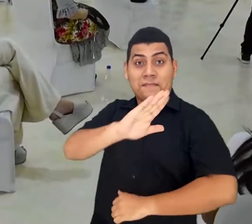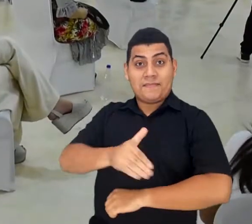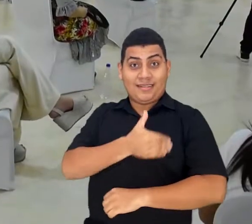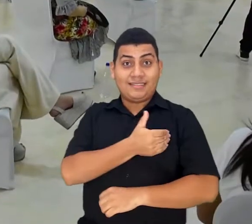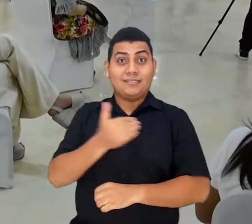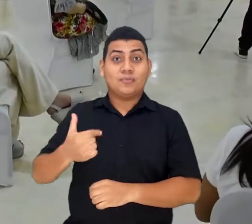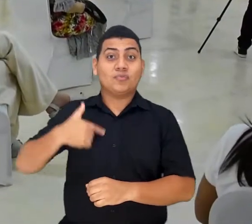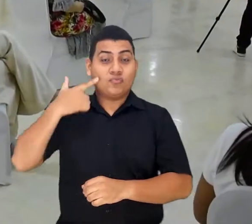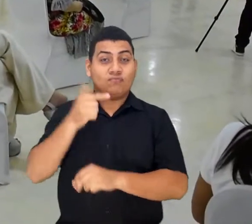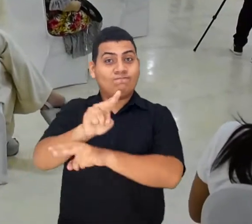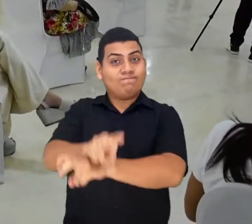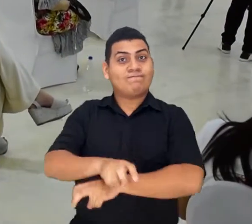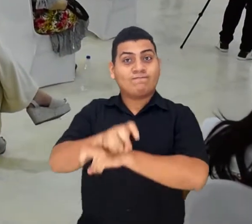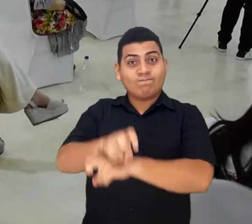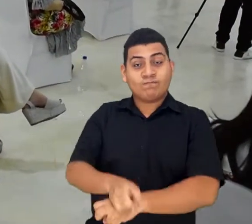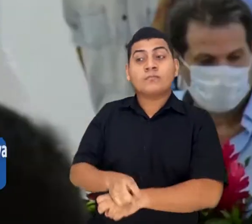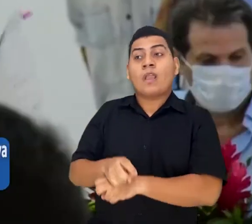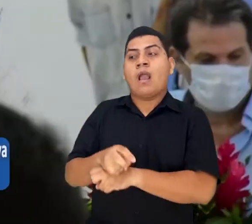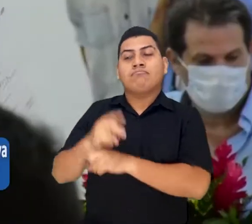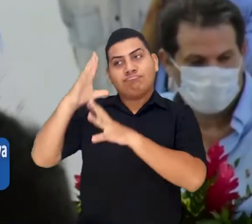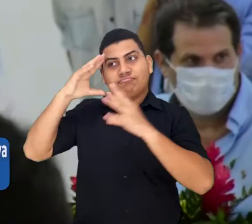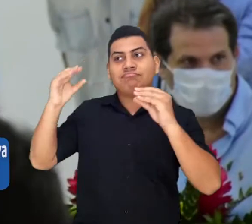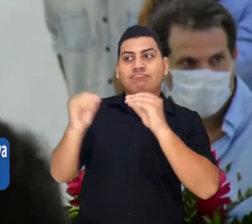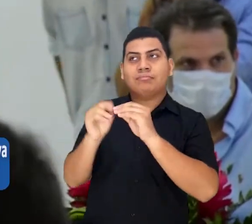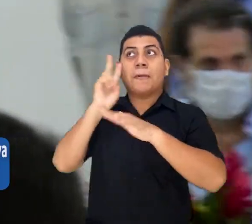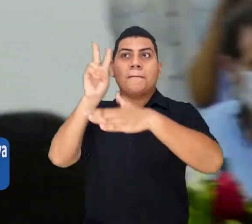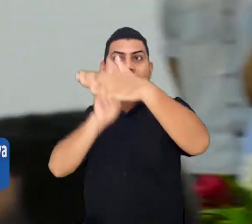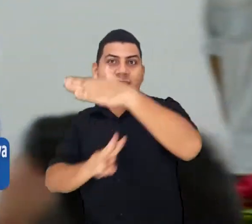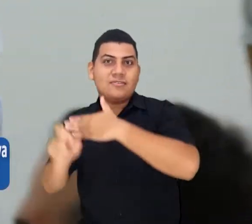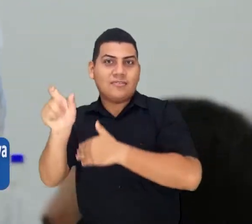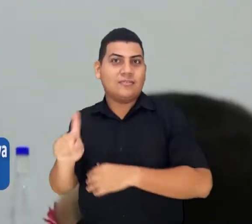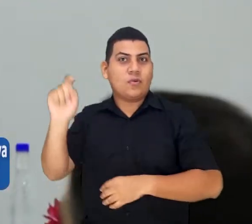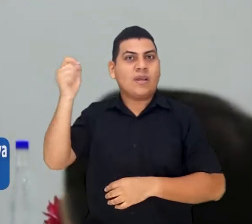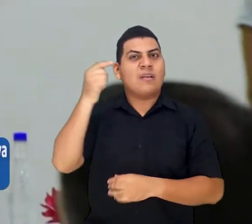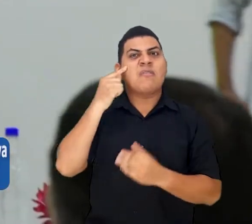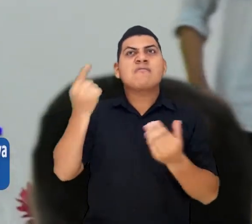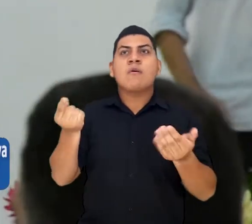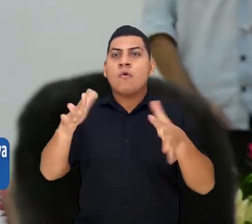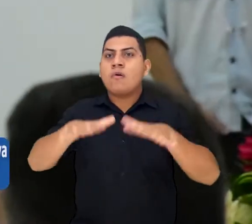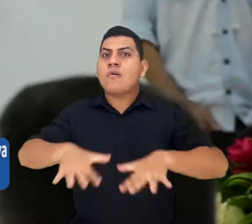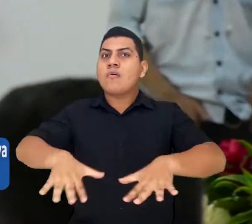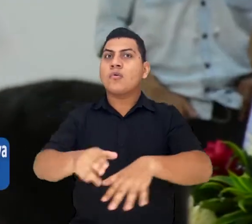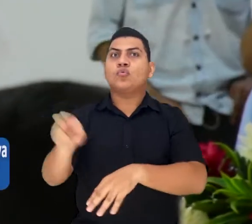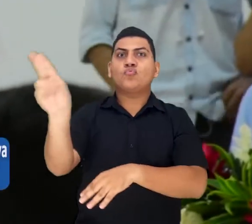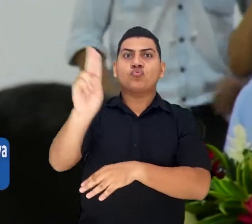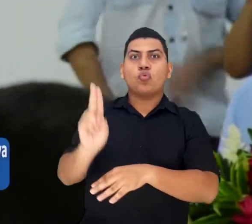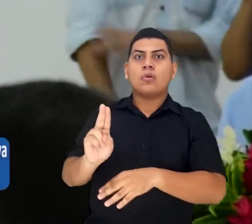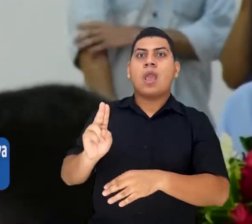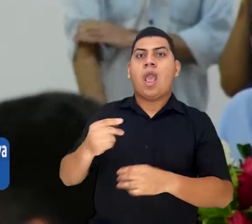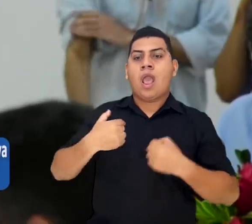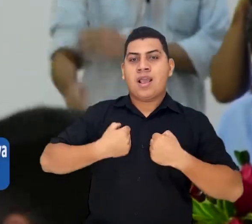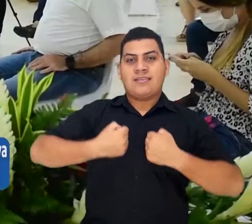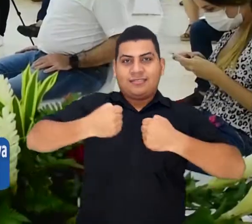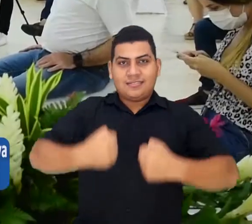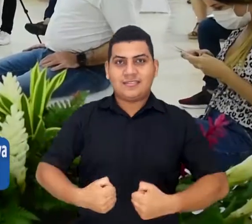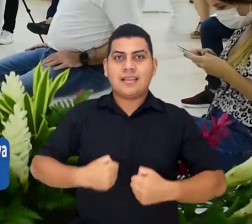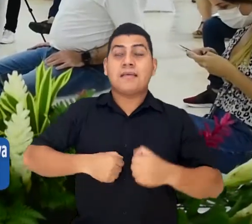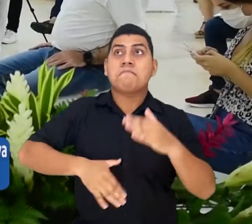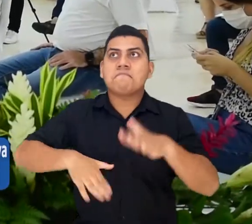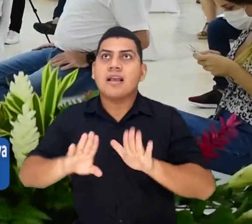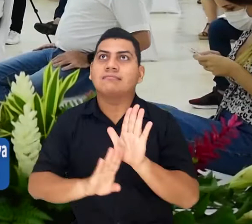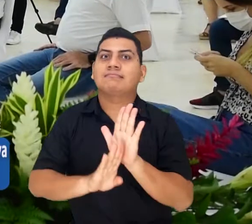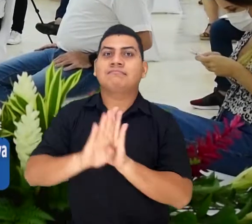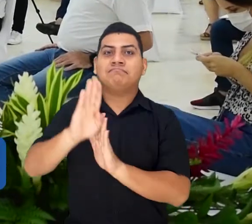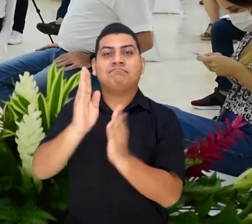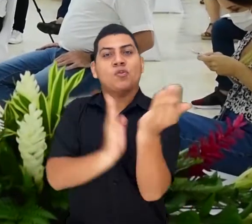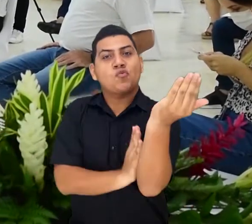El jefe de esta cartera nacional comparte la visión del gobernador Héctor Olimpo Espinosa de hacer de Sucre el departamento yuquero del